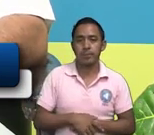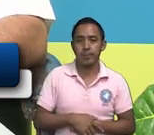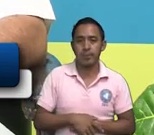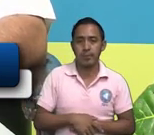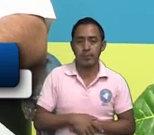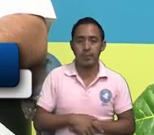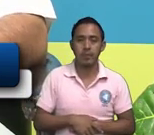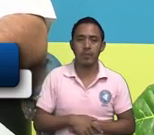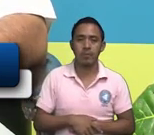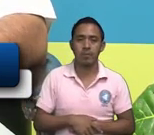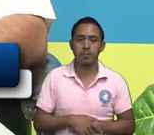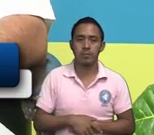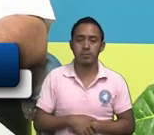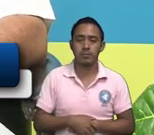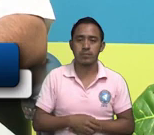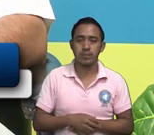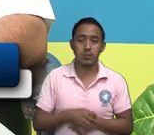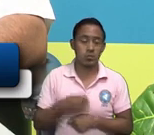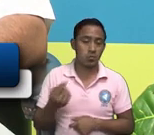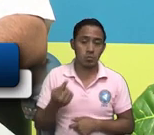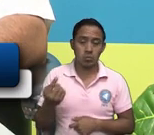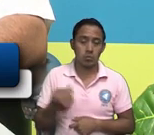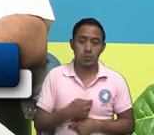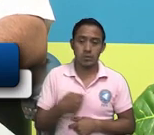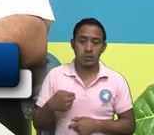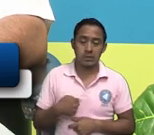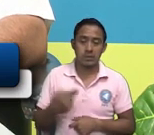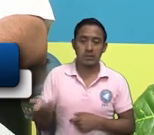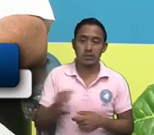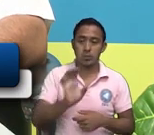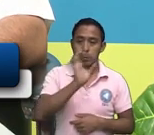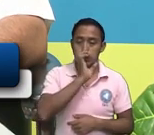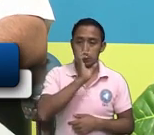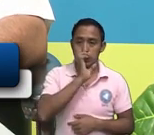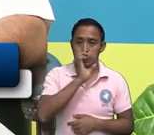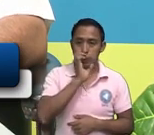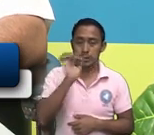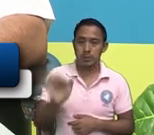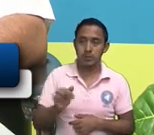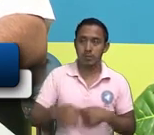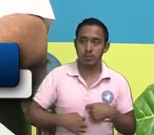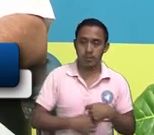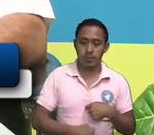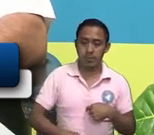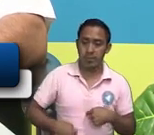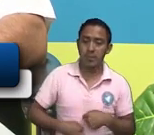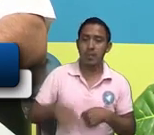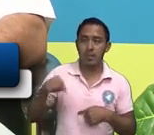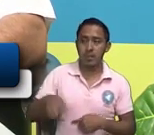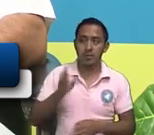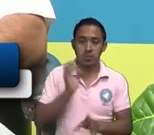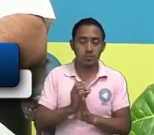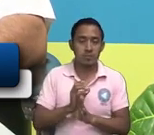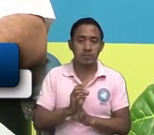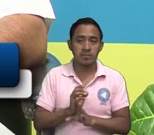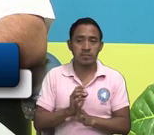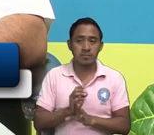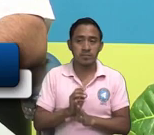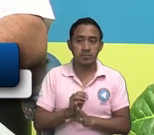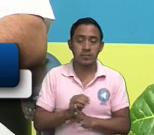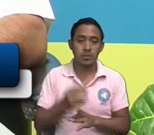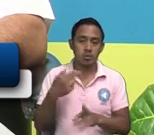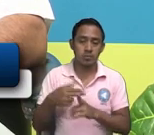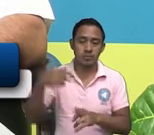solamente produce la lombriz. En el cerdo provoca la lombriz y provoca, por ejemplo, también el